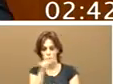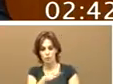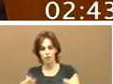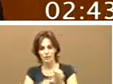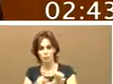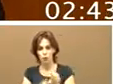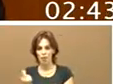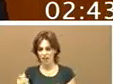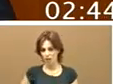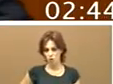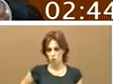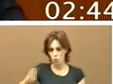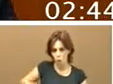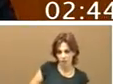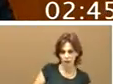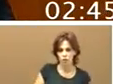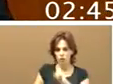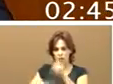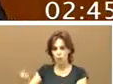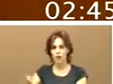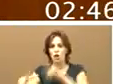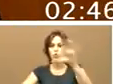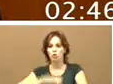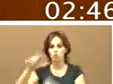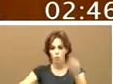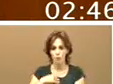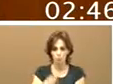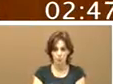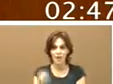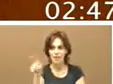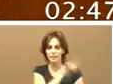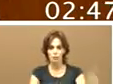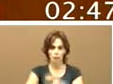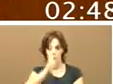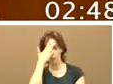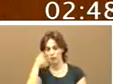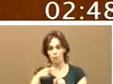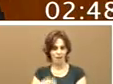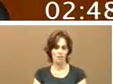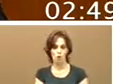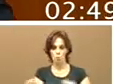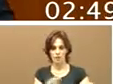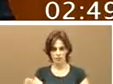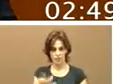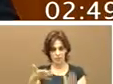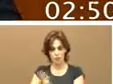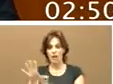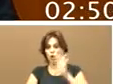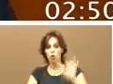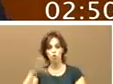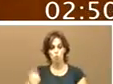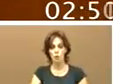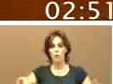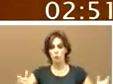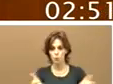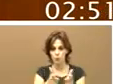tengan dinero en el bolsillo y puedan consumir que ese es el problema principal de los comerciantes extremeños que ha bajado el consumo y no